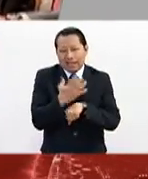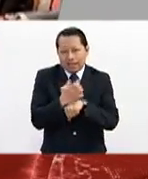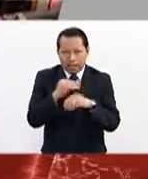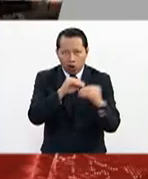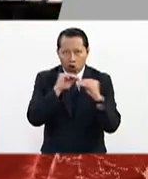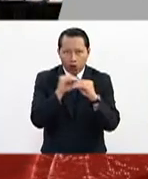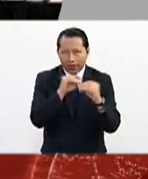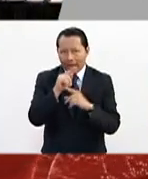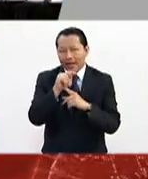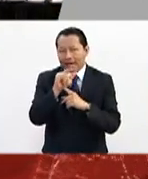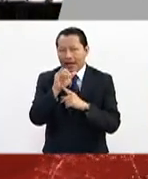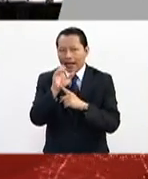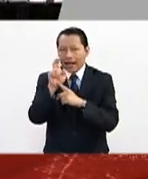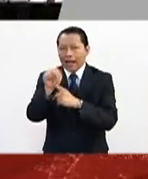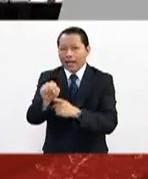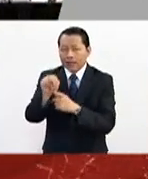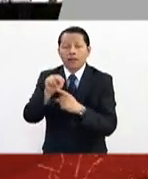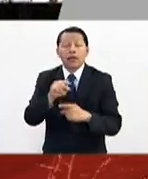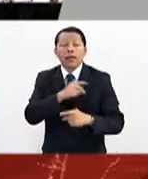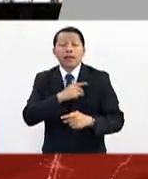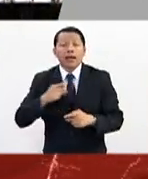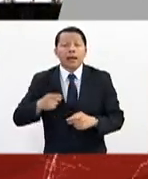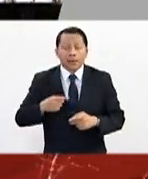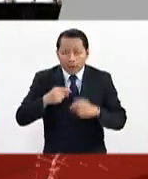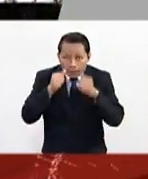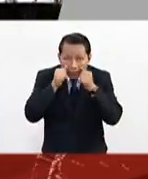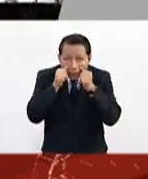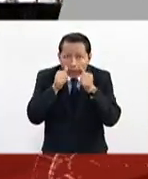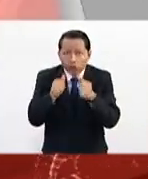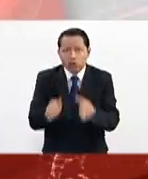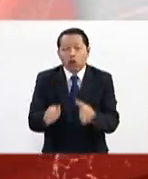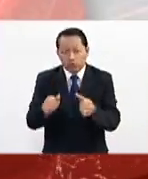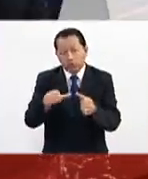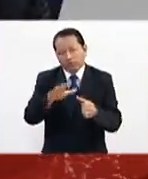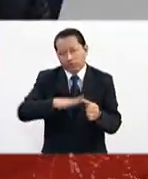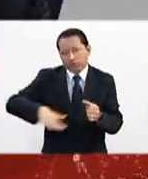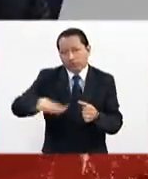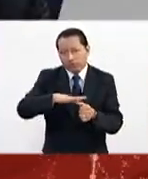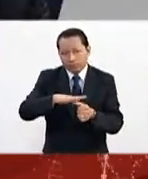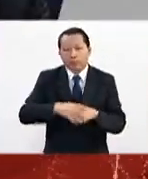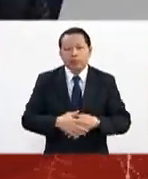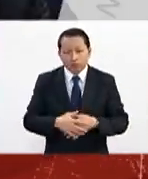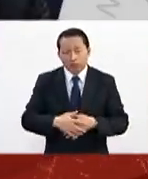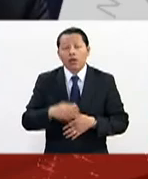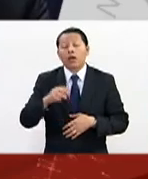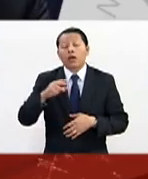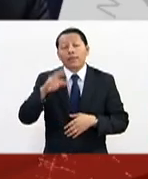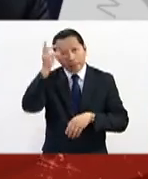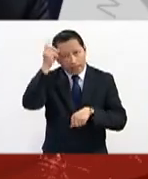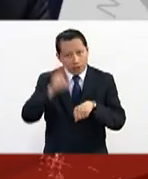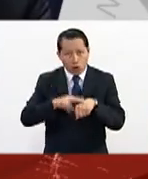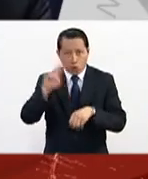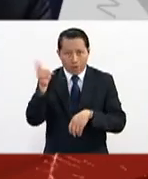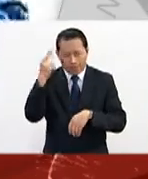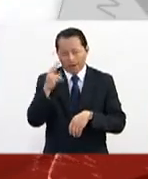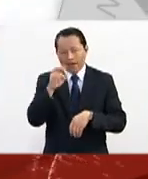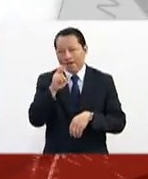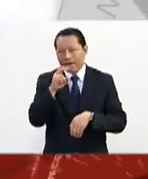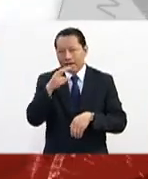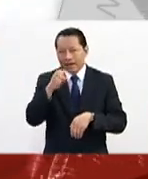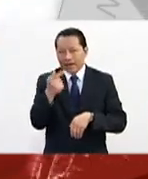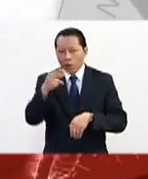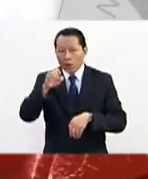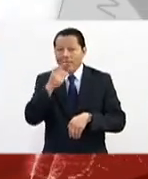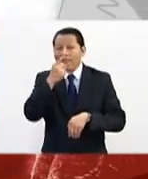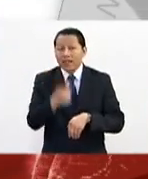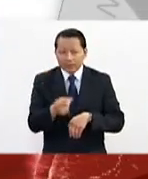del Tratado de Libre Comercio de América del Norte se tome en cuenta el campo nacional. El rector de la UNAM, Enrique Graue, dijo que la máxima casa